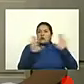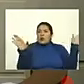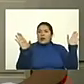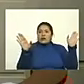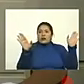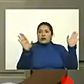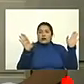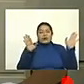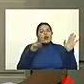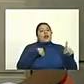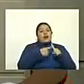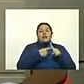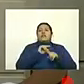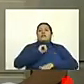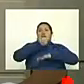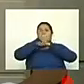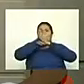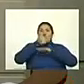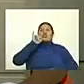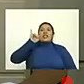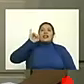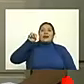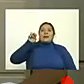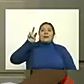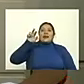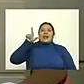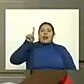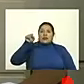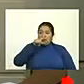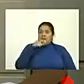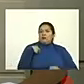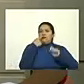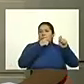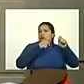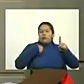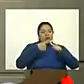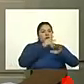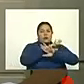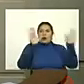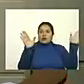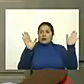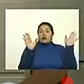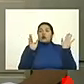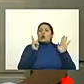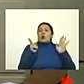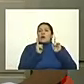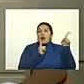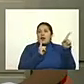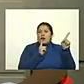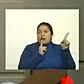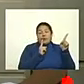el director de Invías, es destituido porque puso títulos